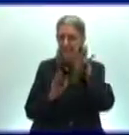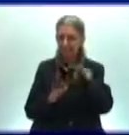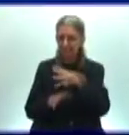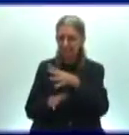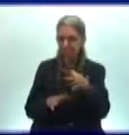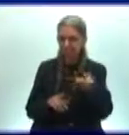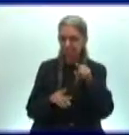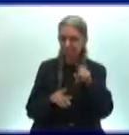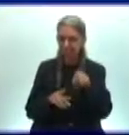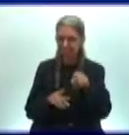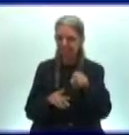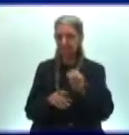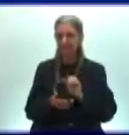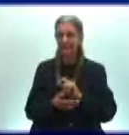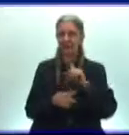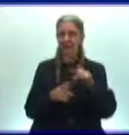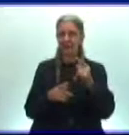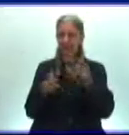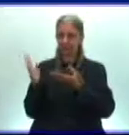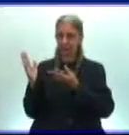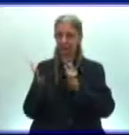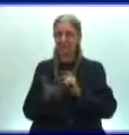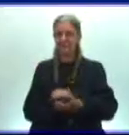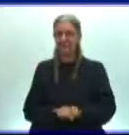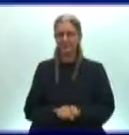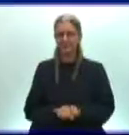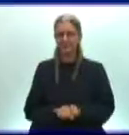distribución electrónica.